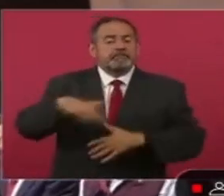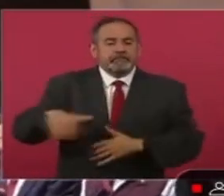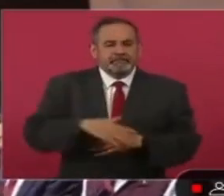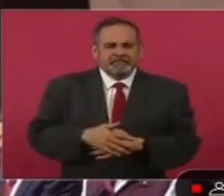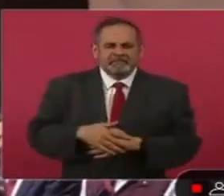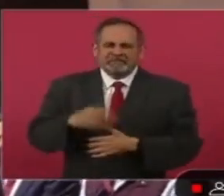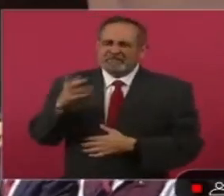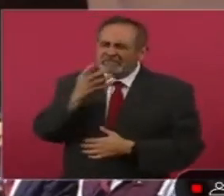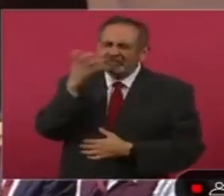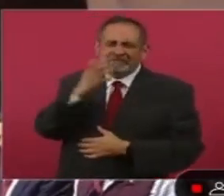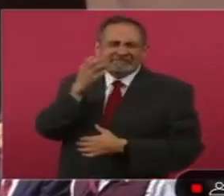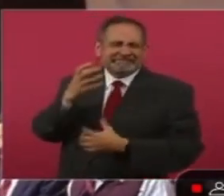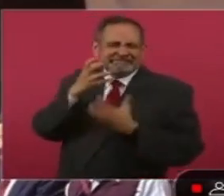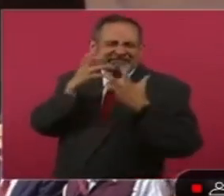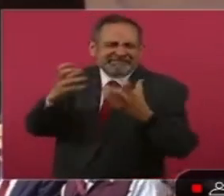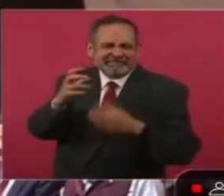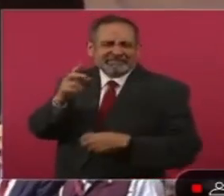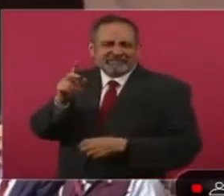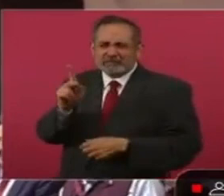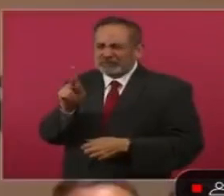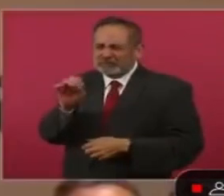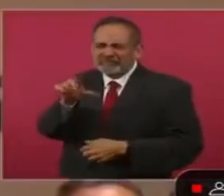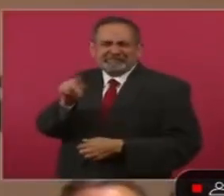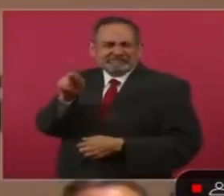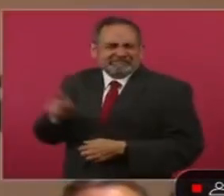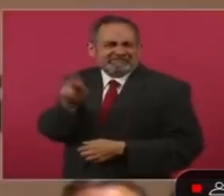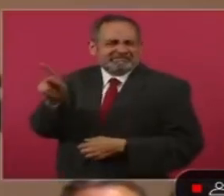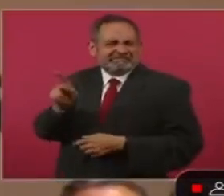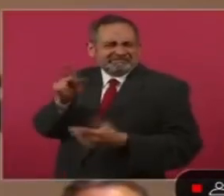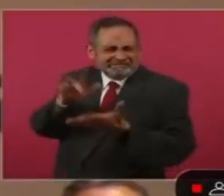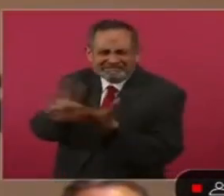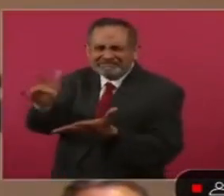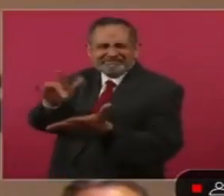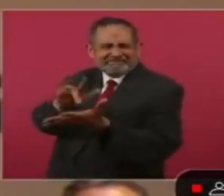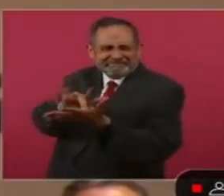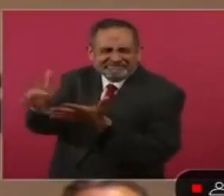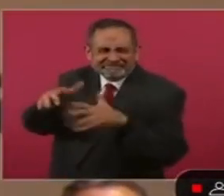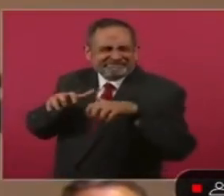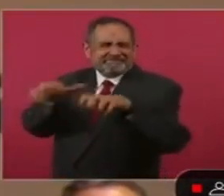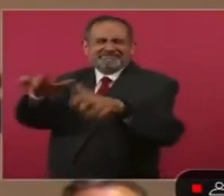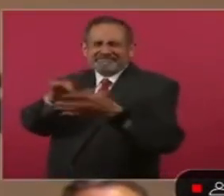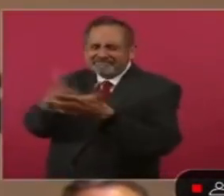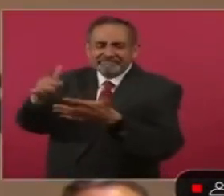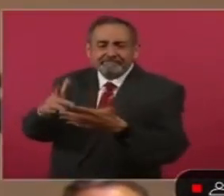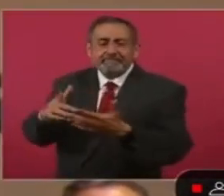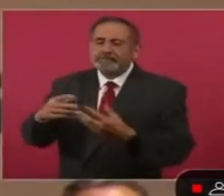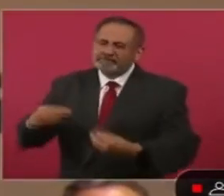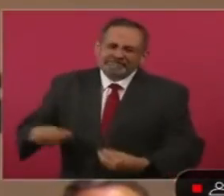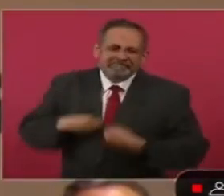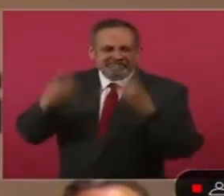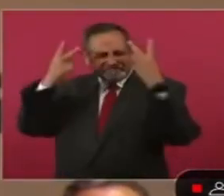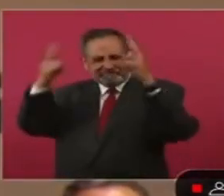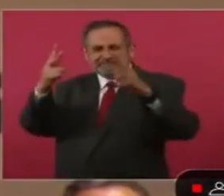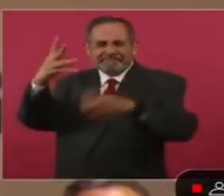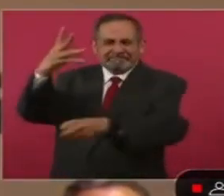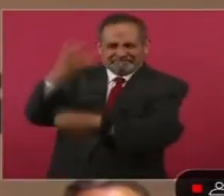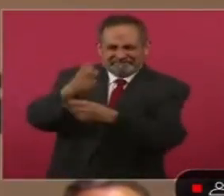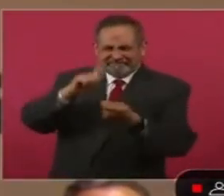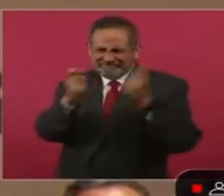¡Pueblo, pueblo, pueblo! ¡Gracias, pueblo! ¡Que viva la Cuarta